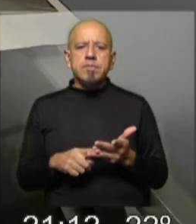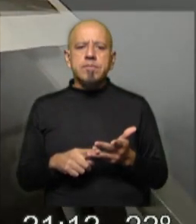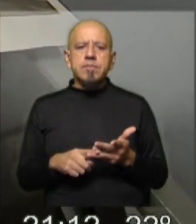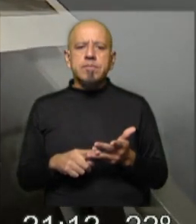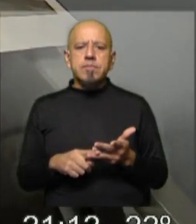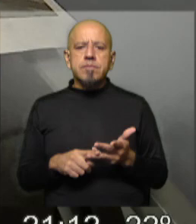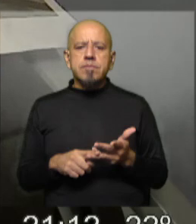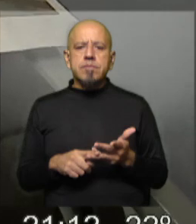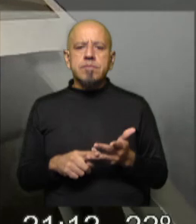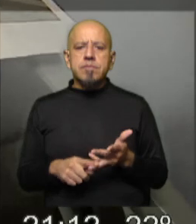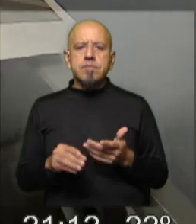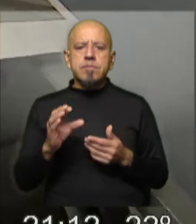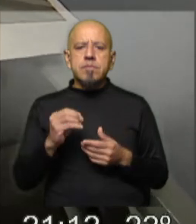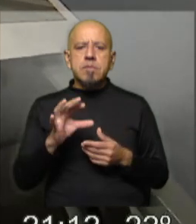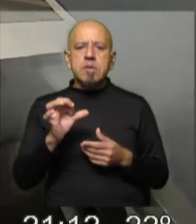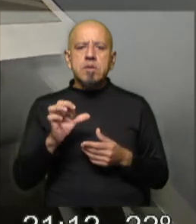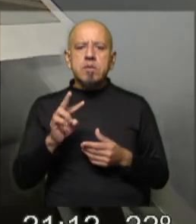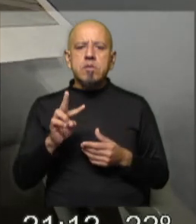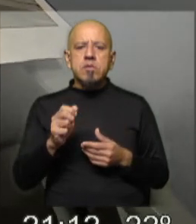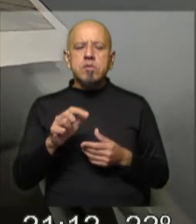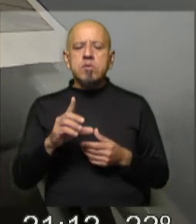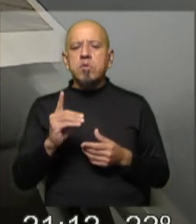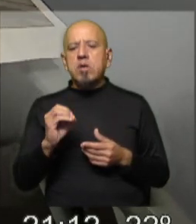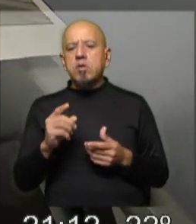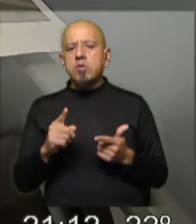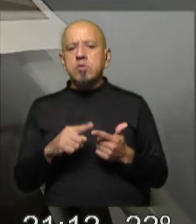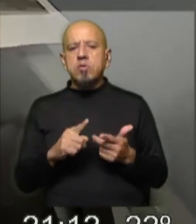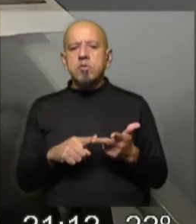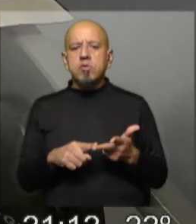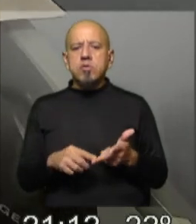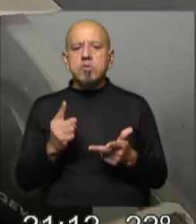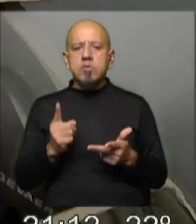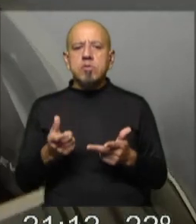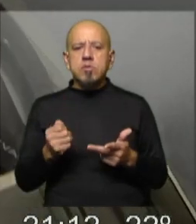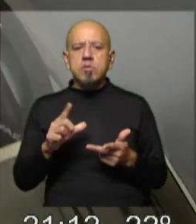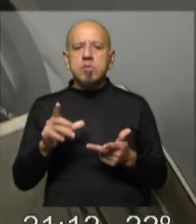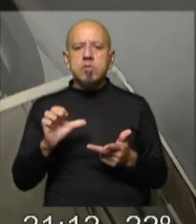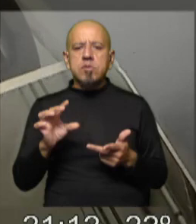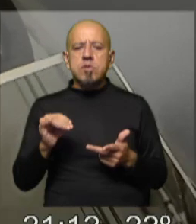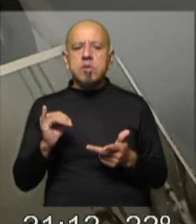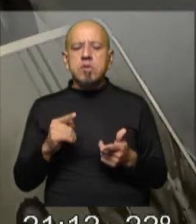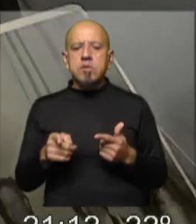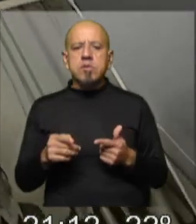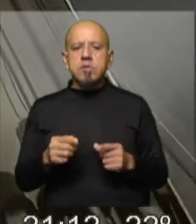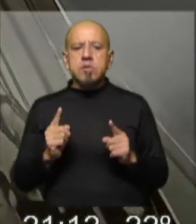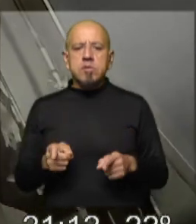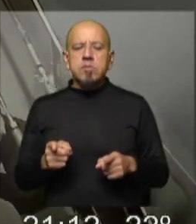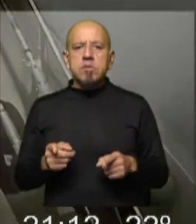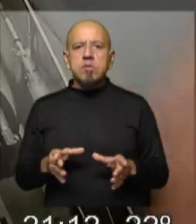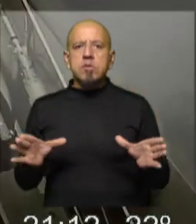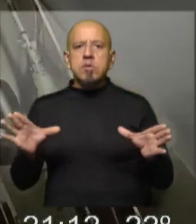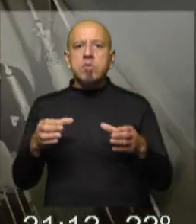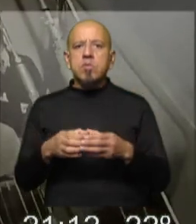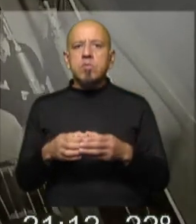Después, sí, Osvaldo Fattoruso. Y Roberto Galetti, que también era parte de este